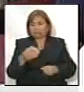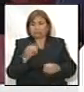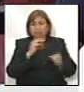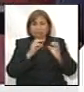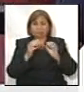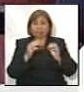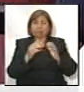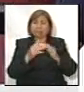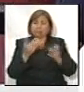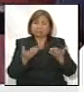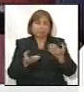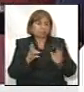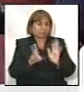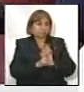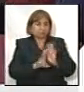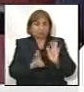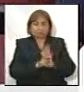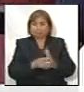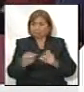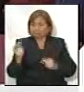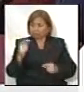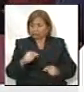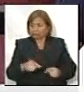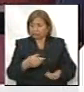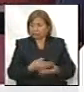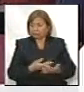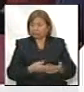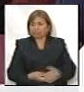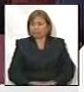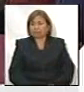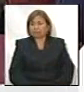comunicación, con algunos voluntarios que van a los medios encima